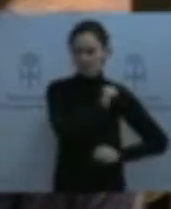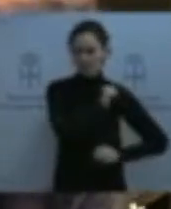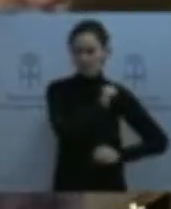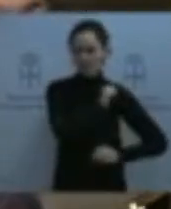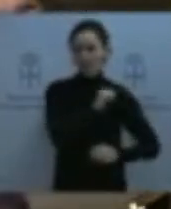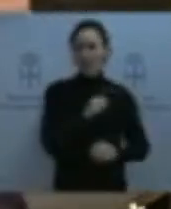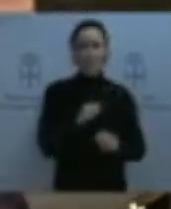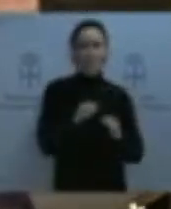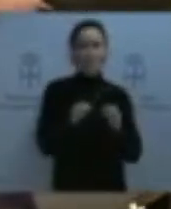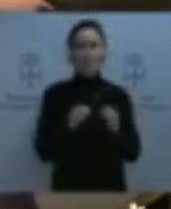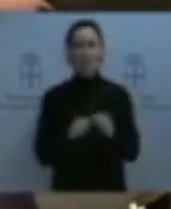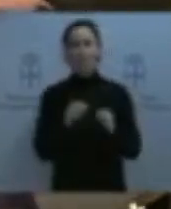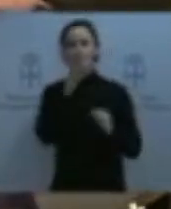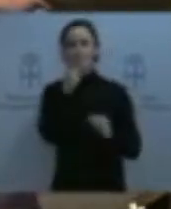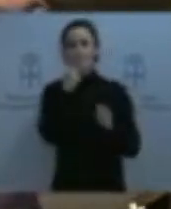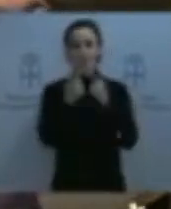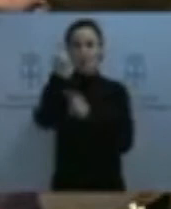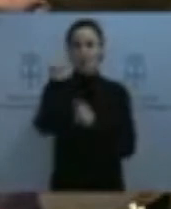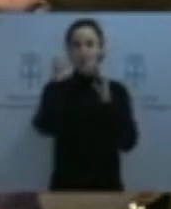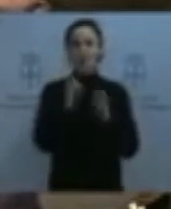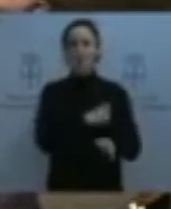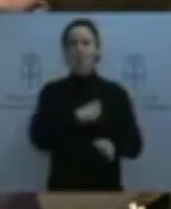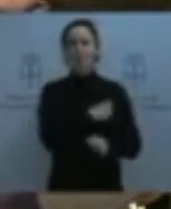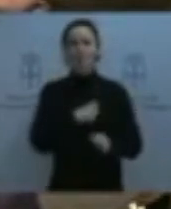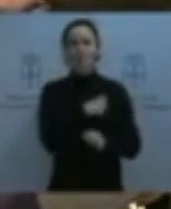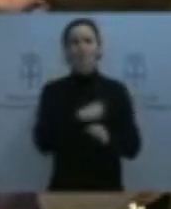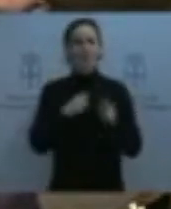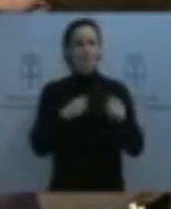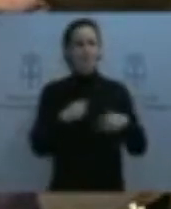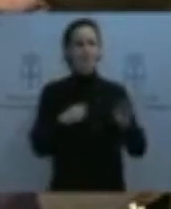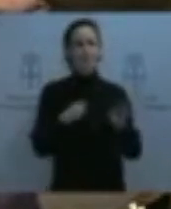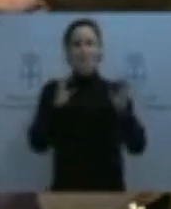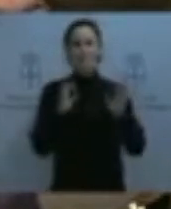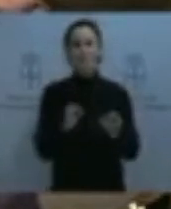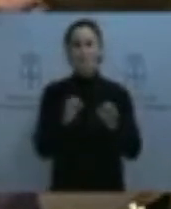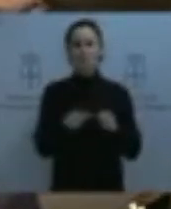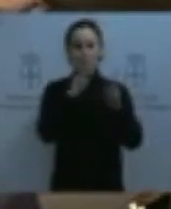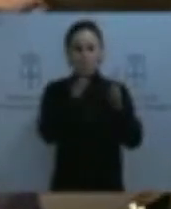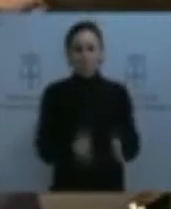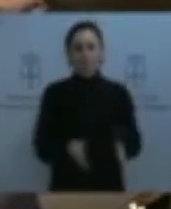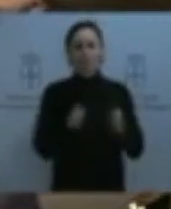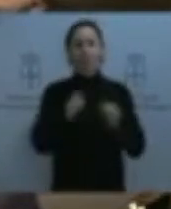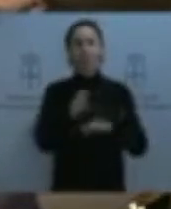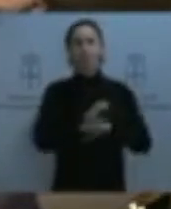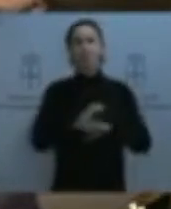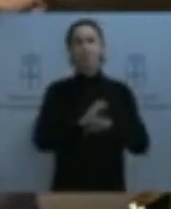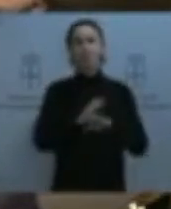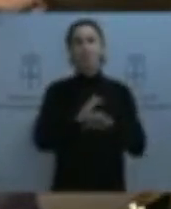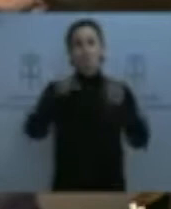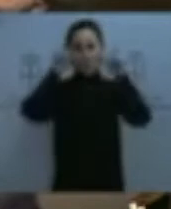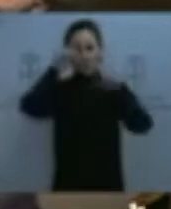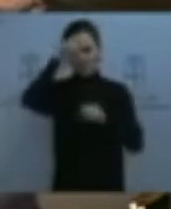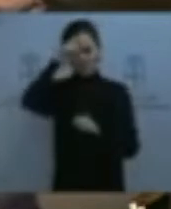pasado, la comisión ejecutiva formada por usted, consejero de Educación y Cultura, por Vicente Domínguez,